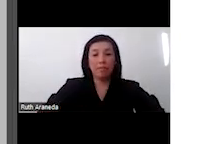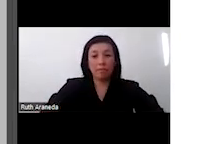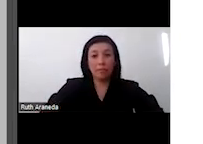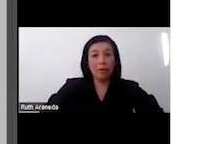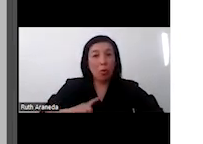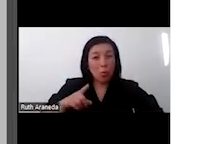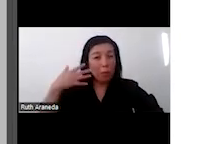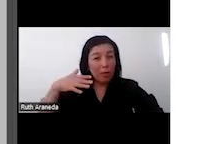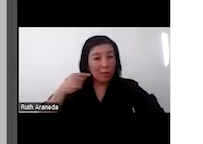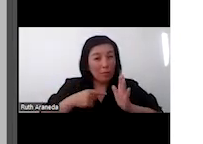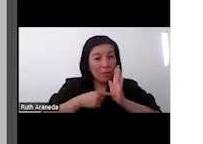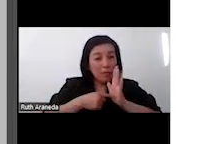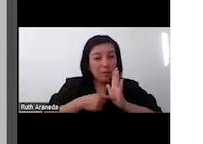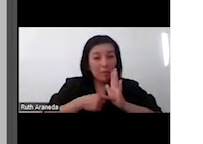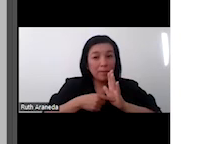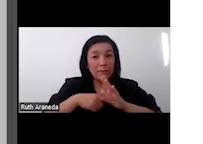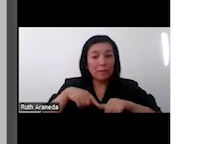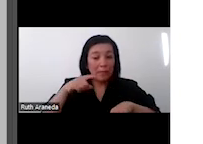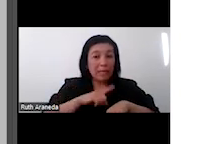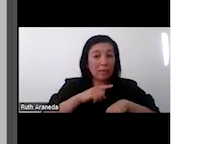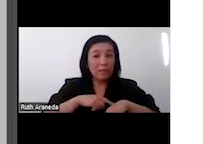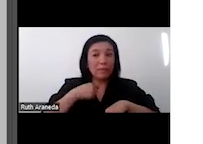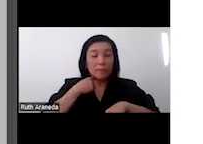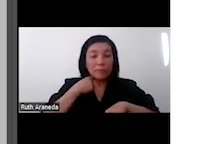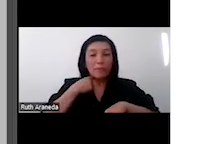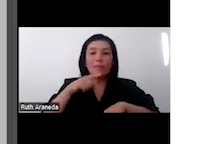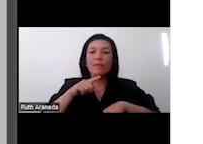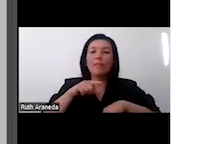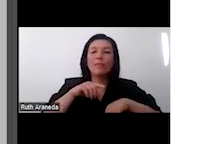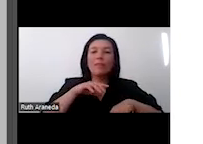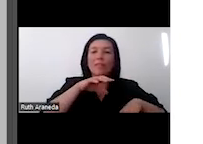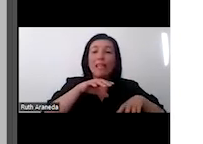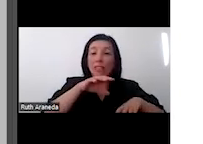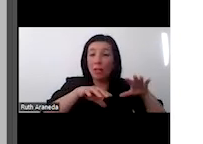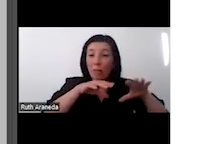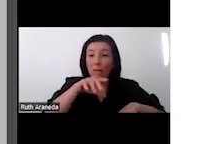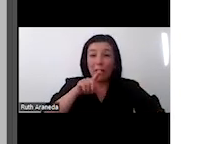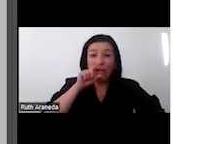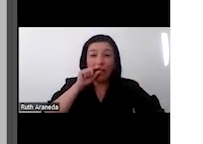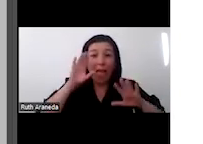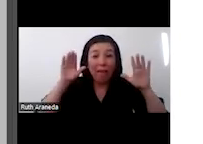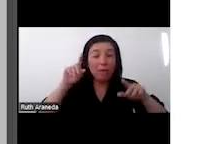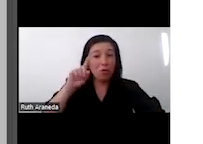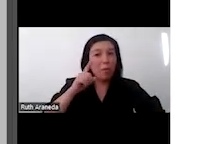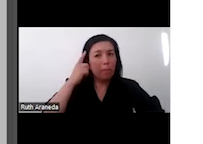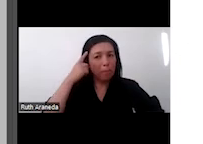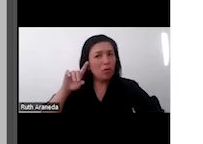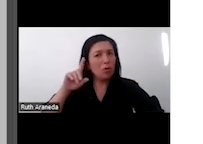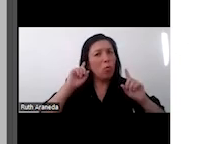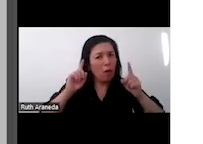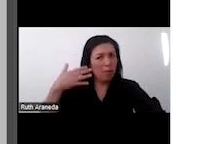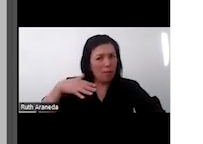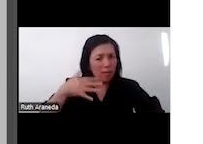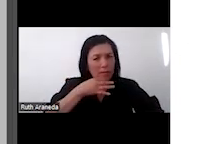de pasar, ya para ir cerrando, son estas especies que no son aves, pero consideramos que era importante mencionarlas. ¿Por qué